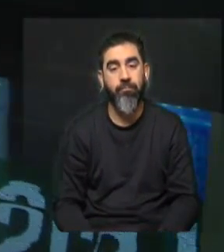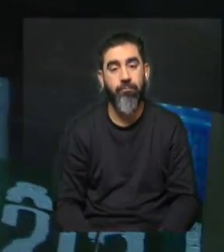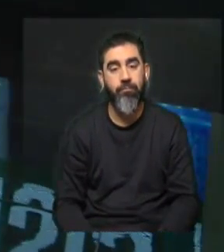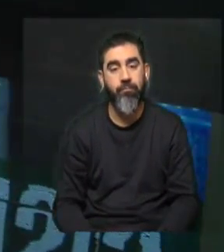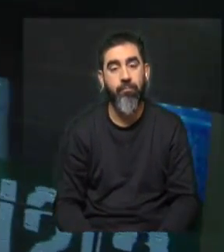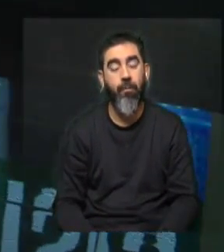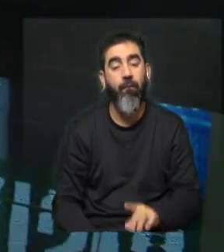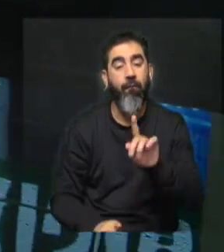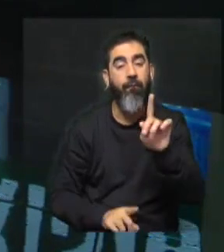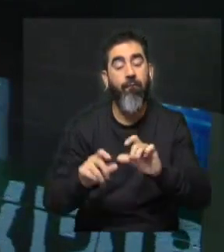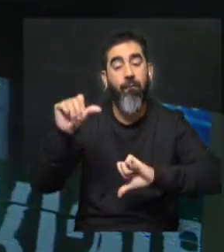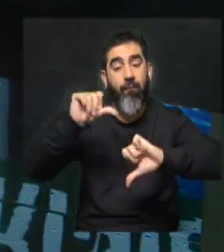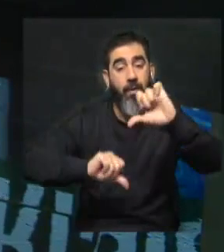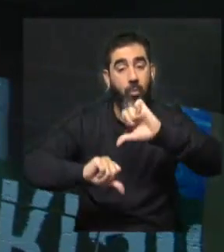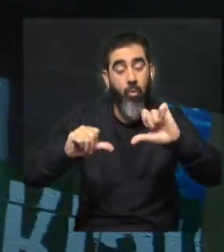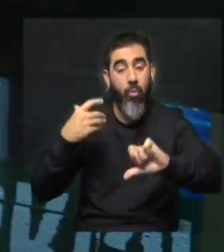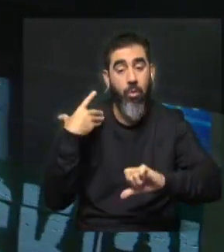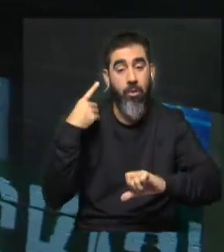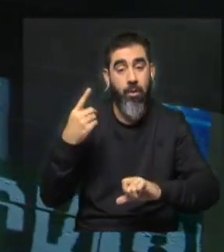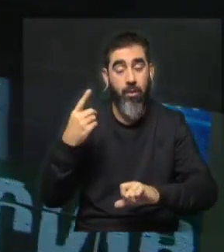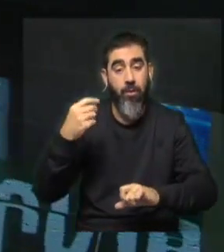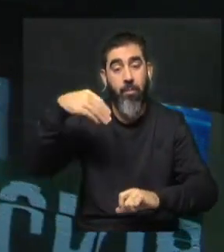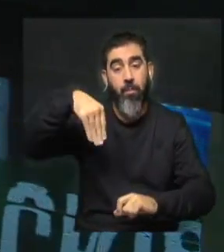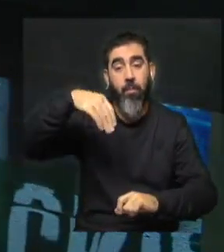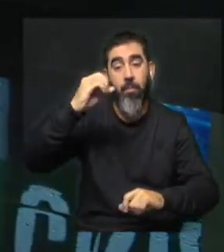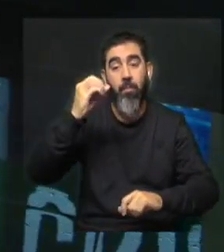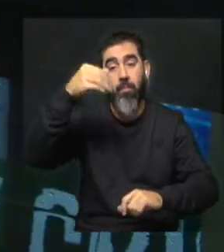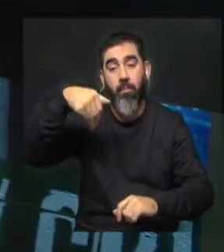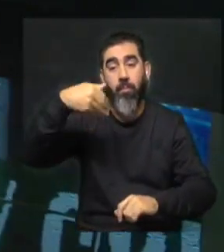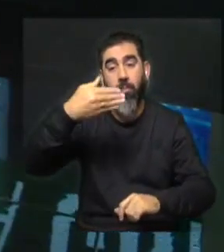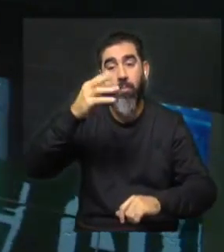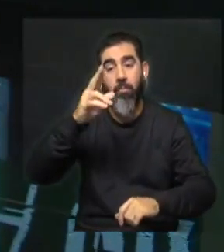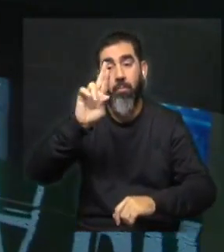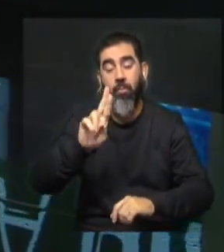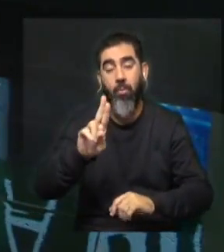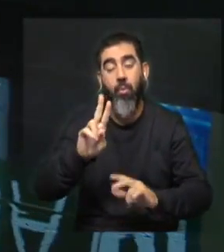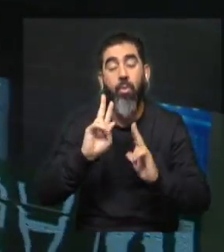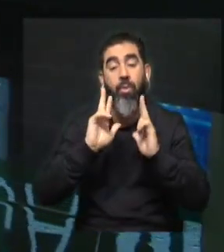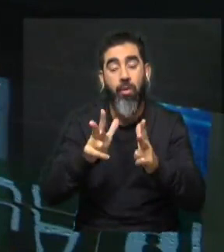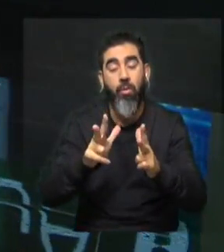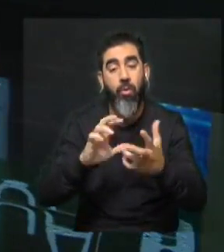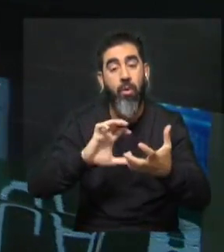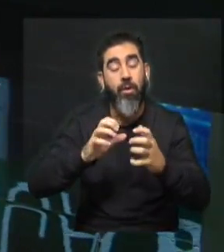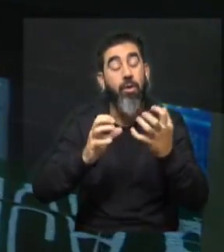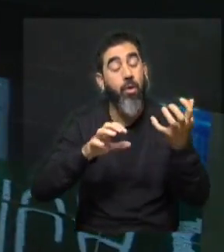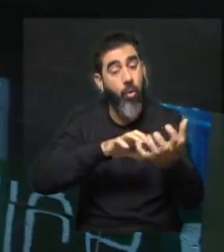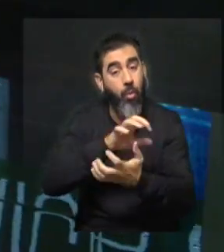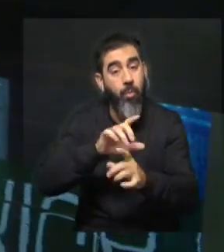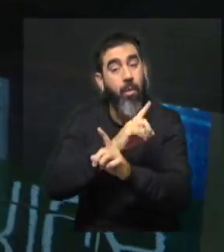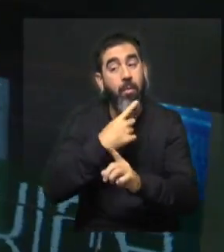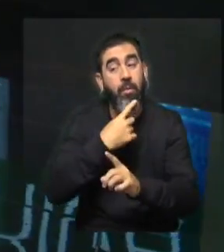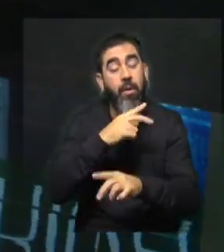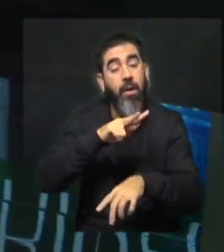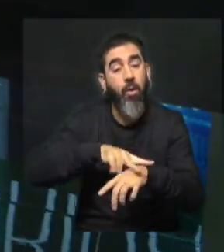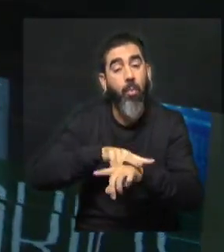Porque el decano de la facultad de química Álvaro mombrú aseguró que la crisis hídrica es muy grave y sigue recomendando no tomar